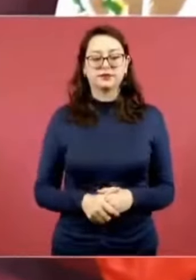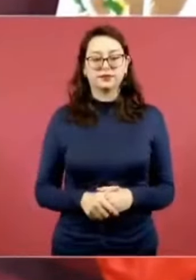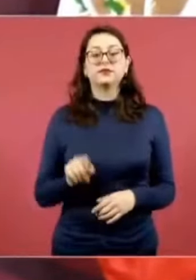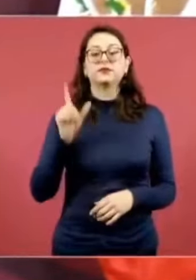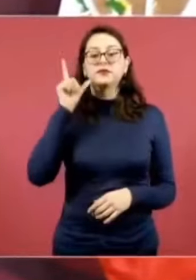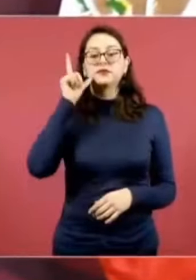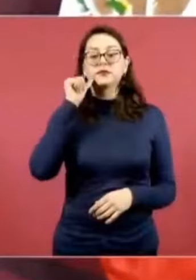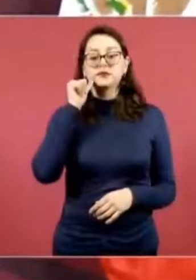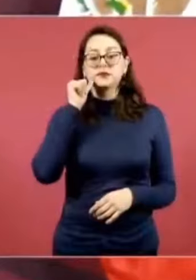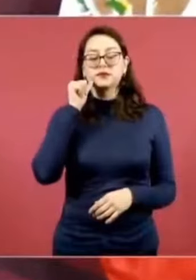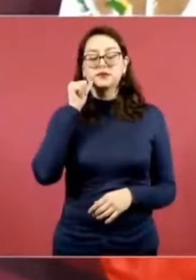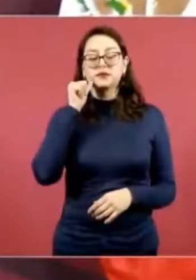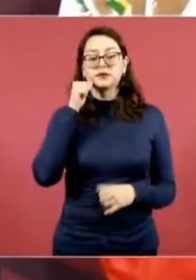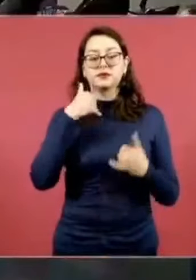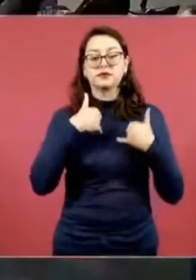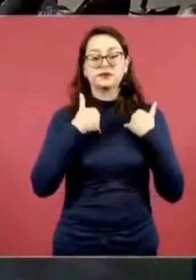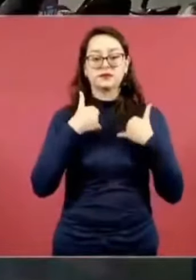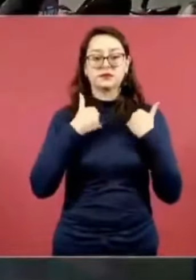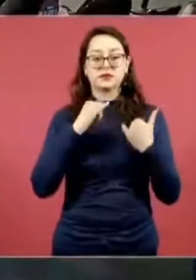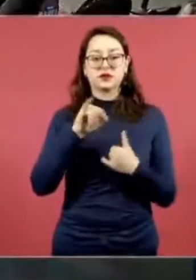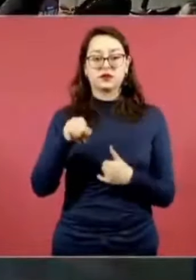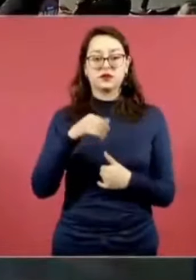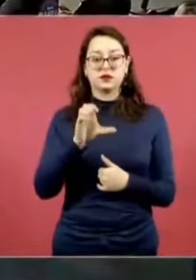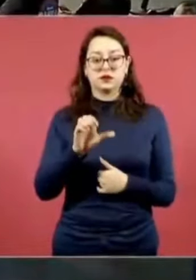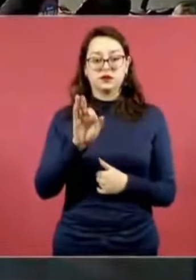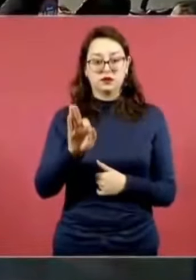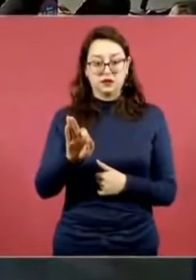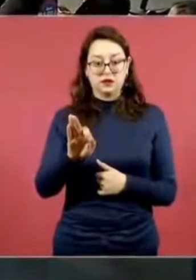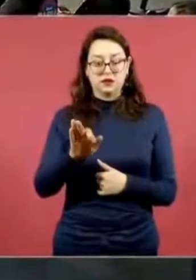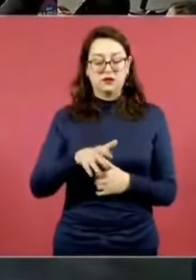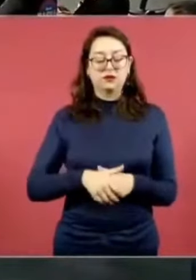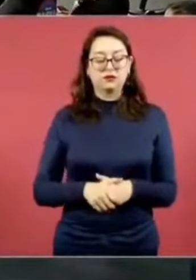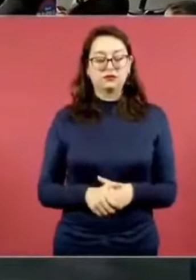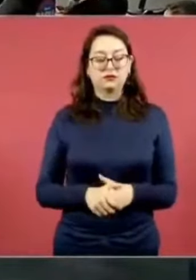Mañana, jóvenes, construyendo el futuro.